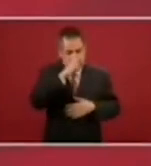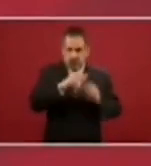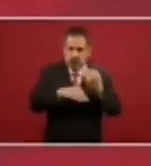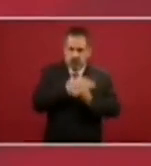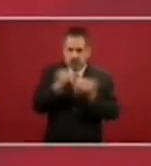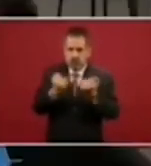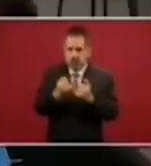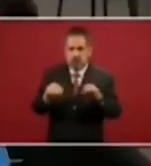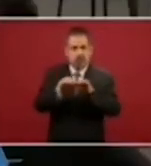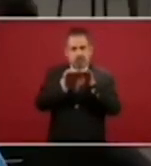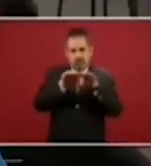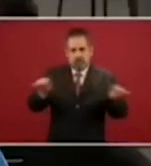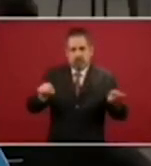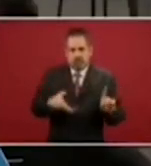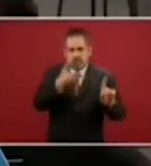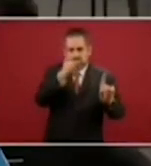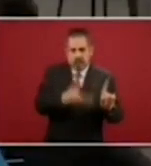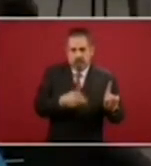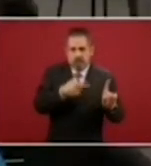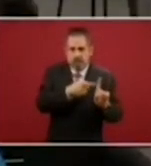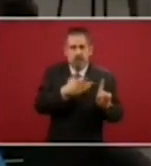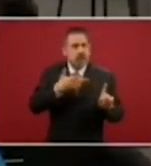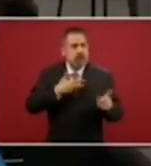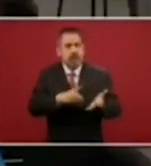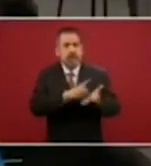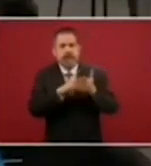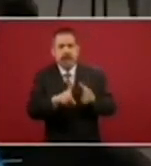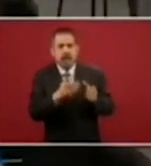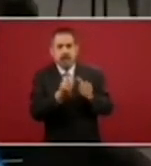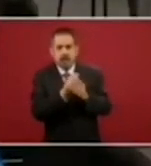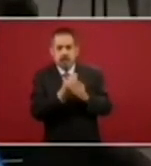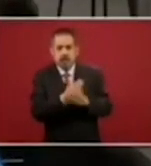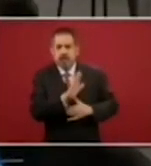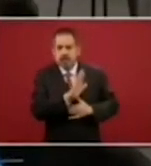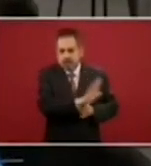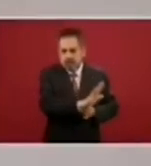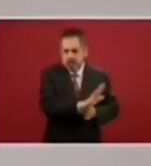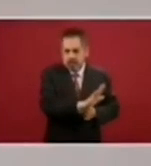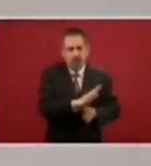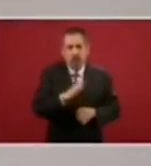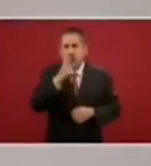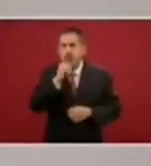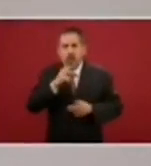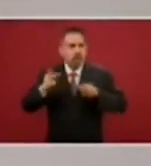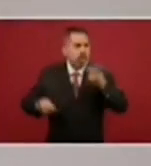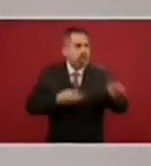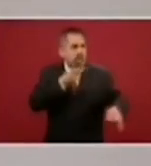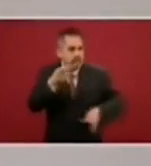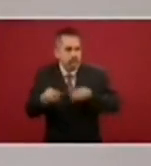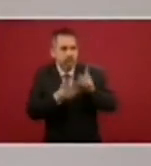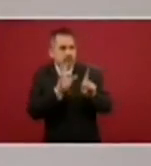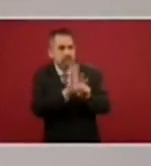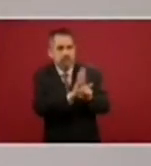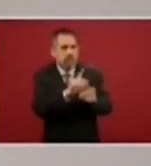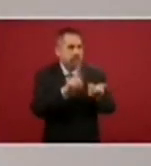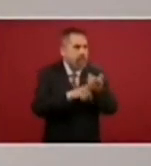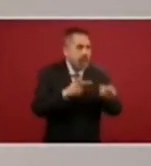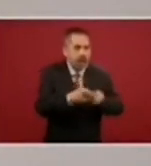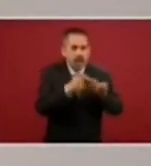que a todos y todas, sus derechos de privacidad. Nadie tiene por qué estar acosando al